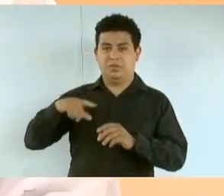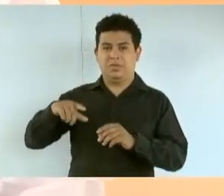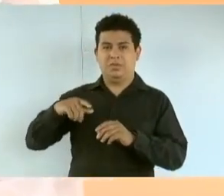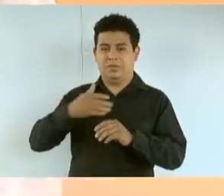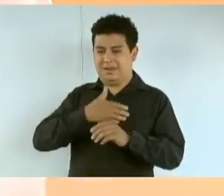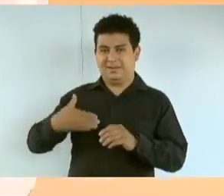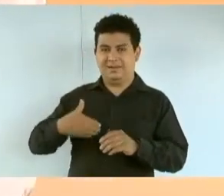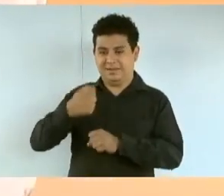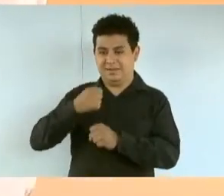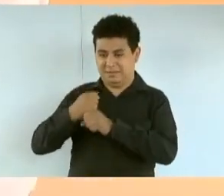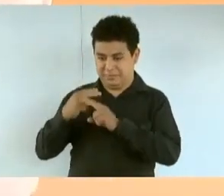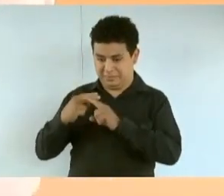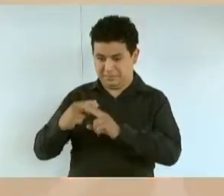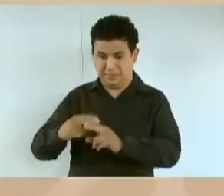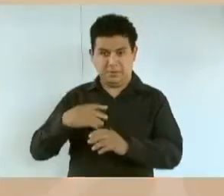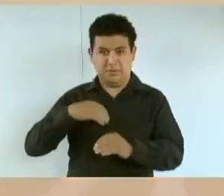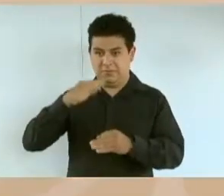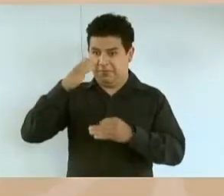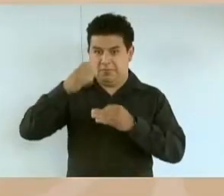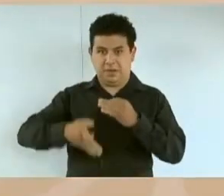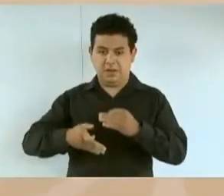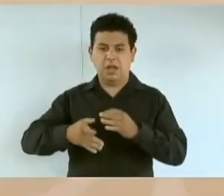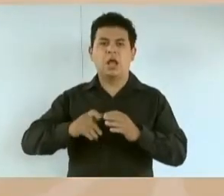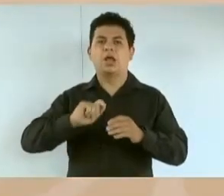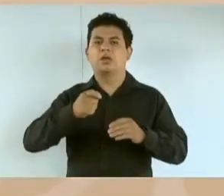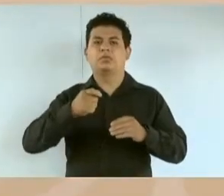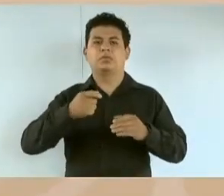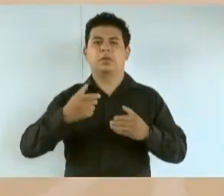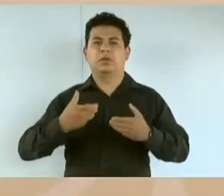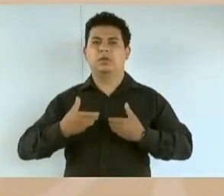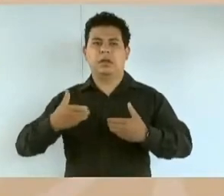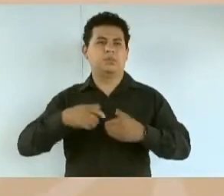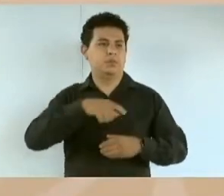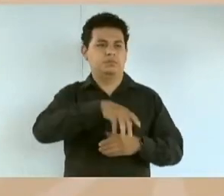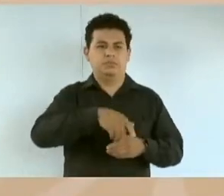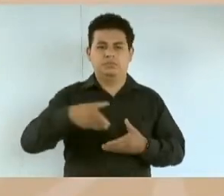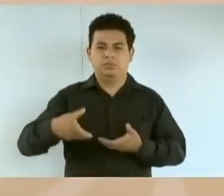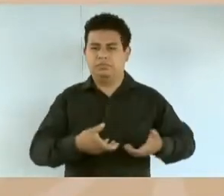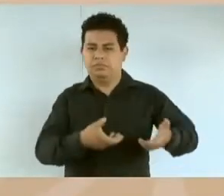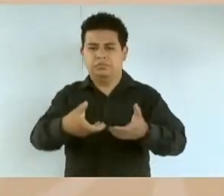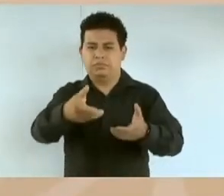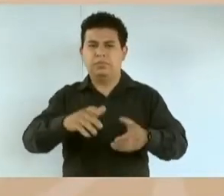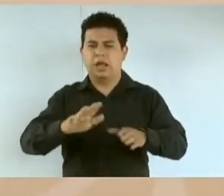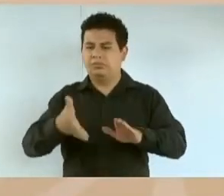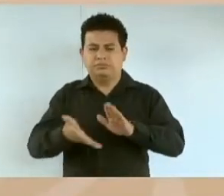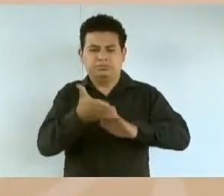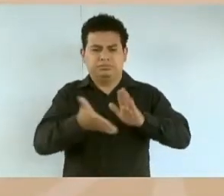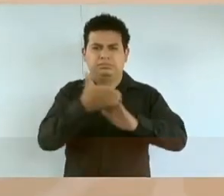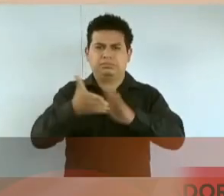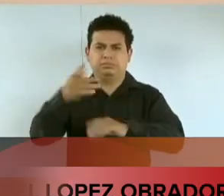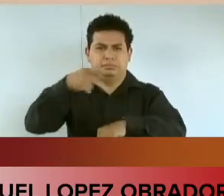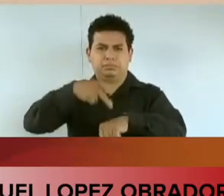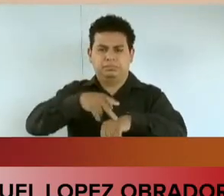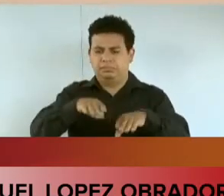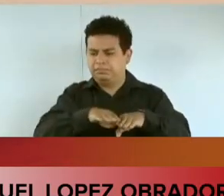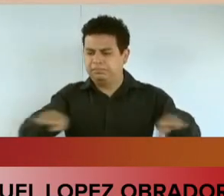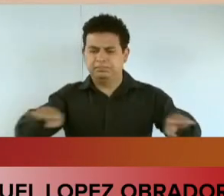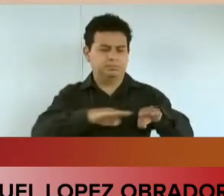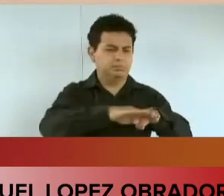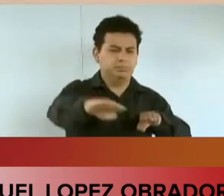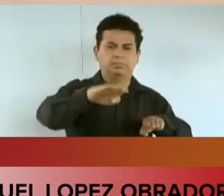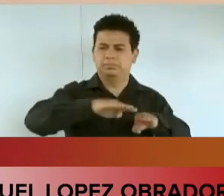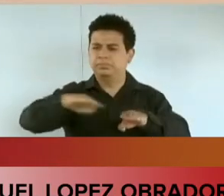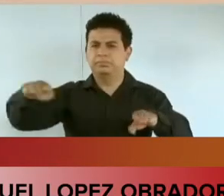estén pavimentados todos los caminos de acceso a las